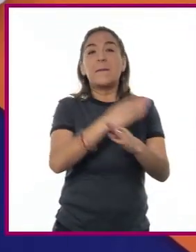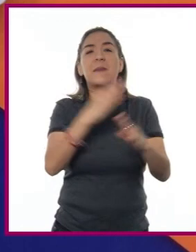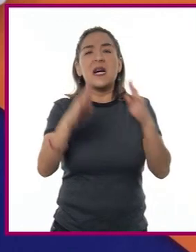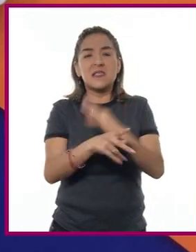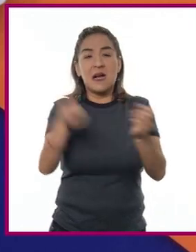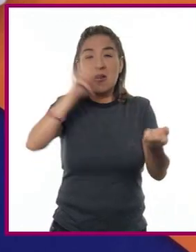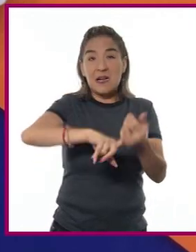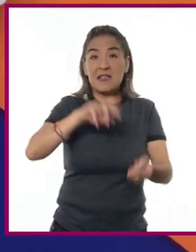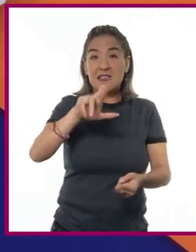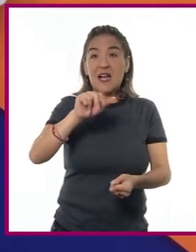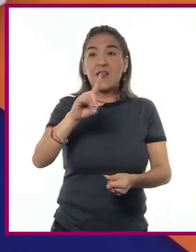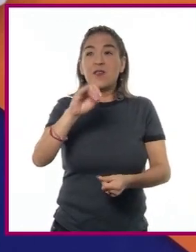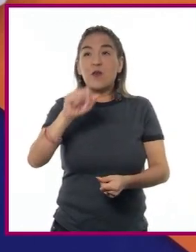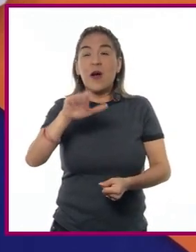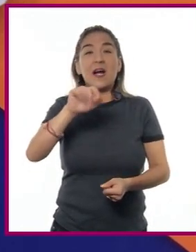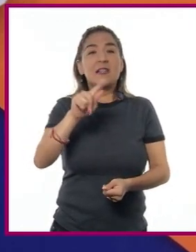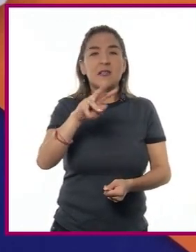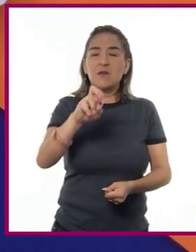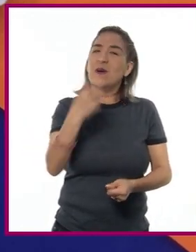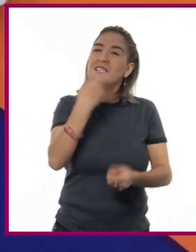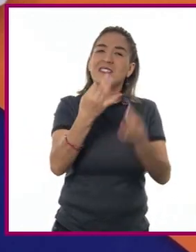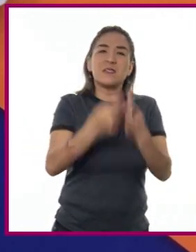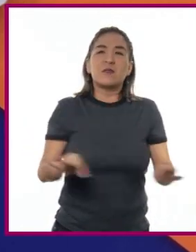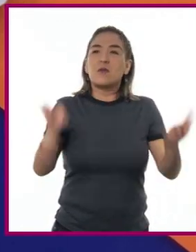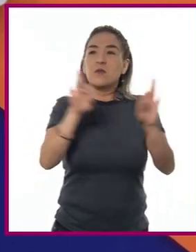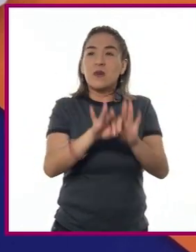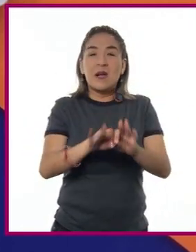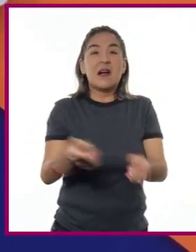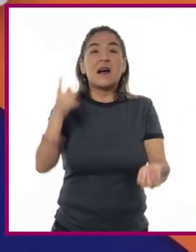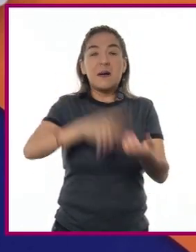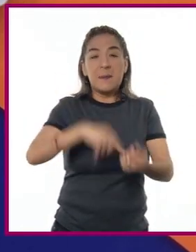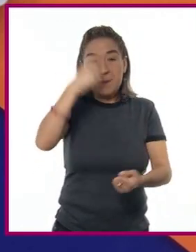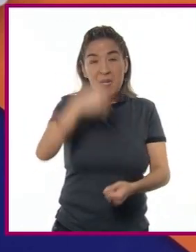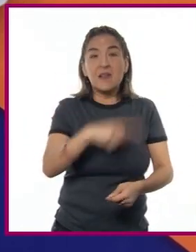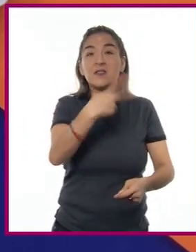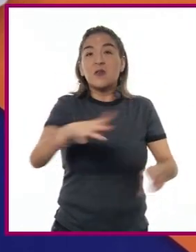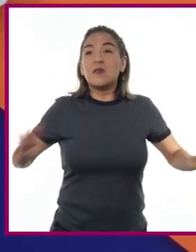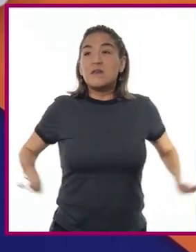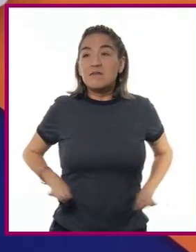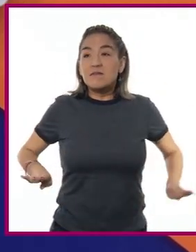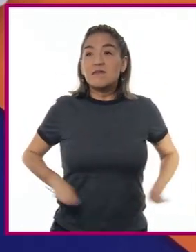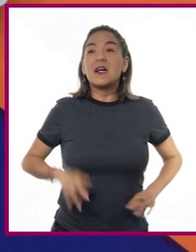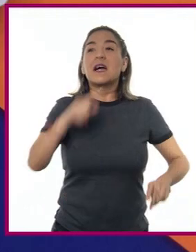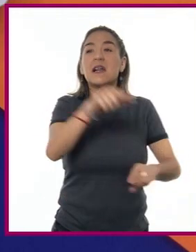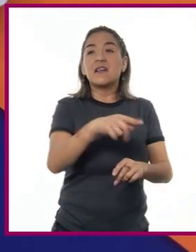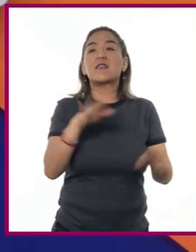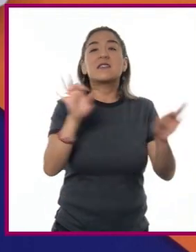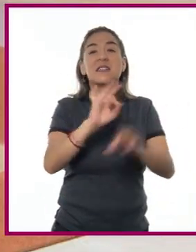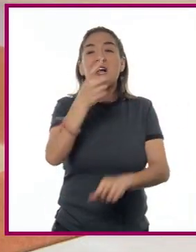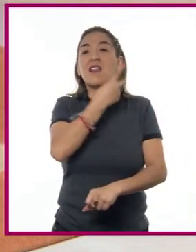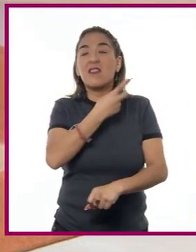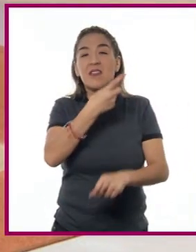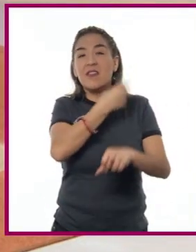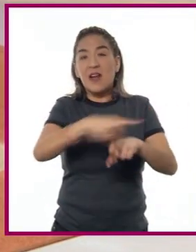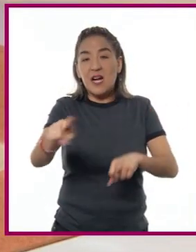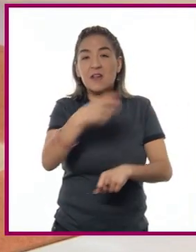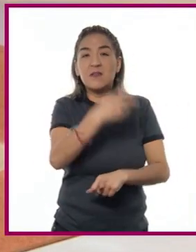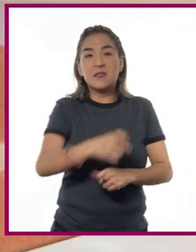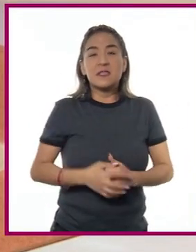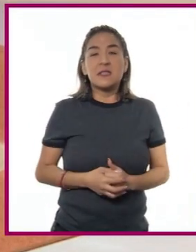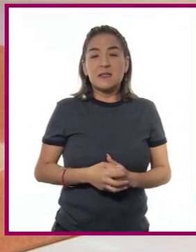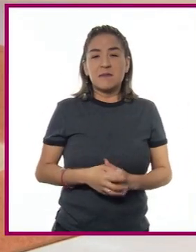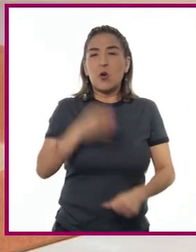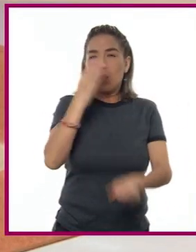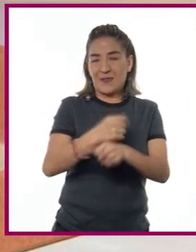radioactivos son realmente importantes en nuestra vida cotidiana. En particular, ¿qué beneficios o daños pueden causar? Como